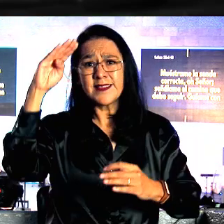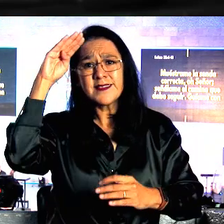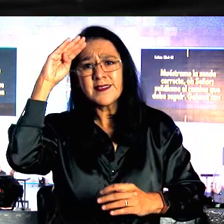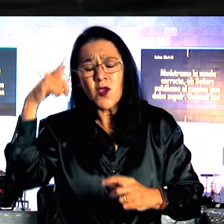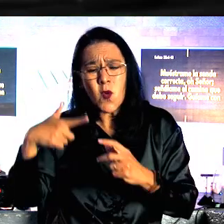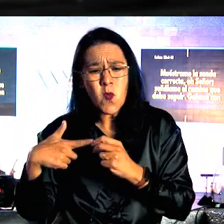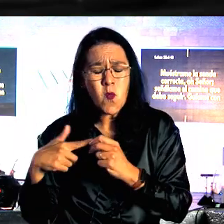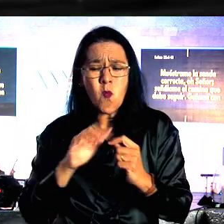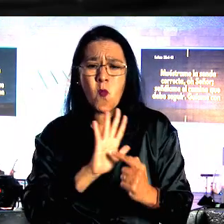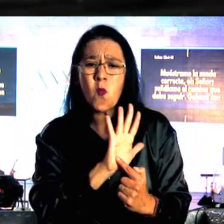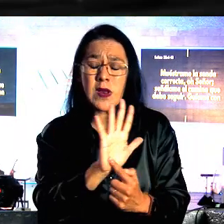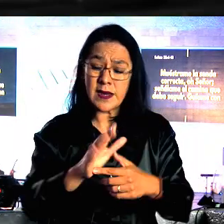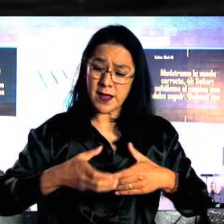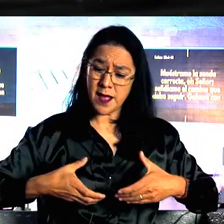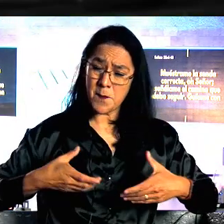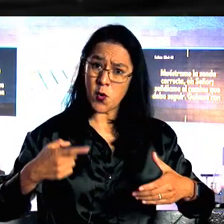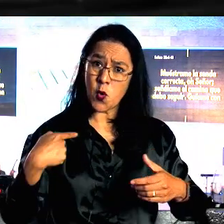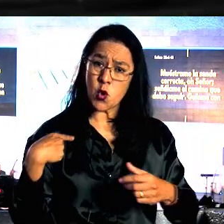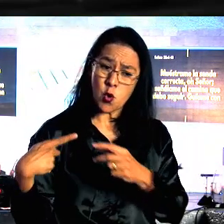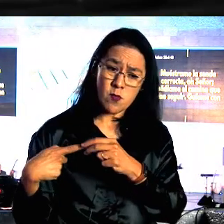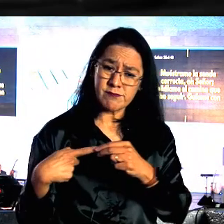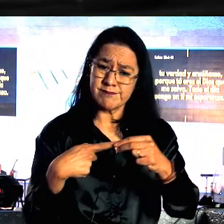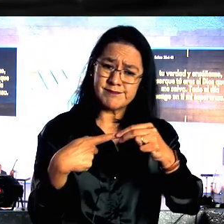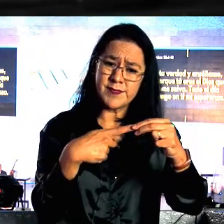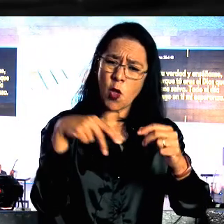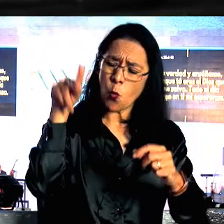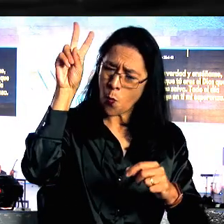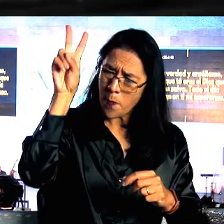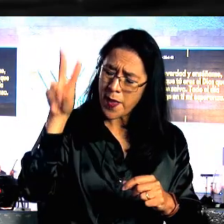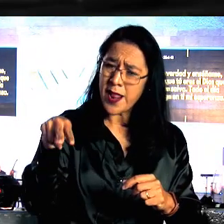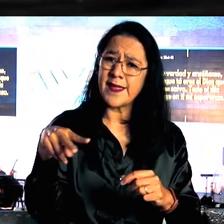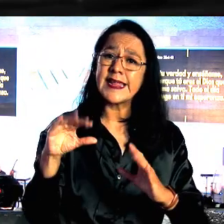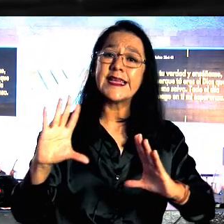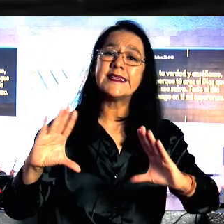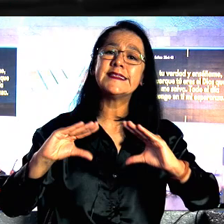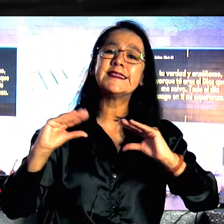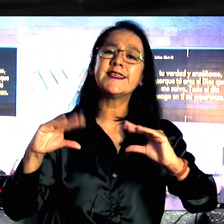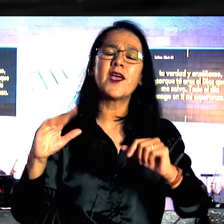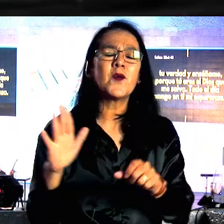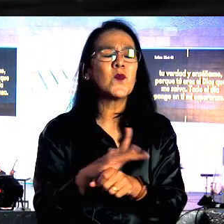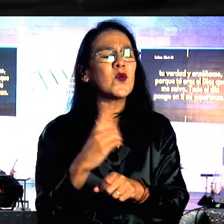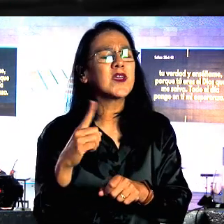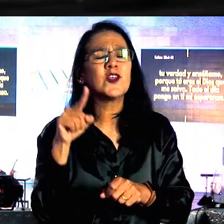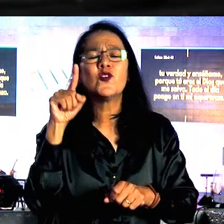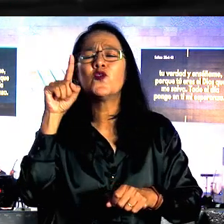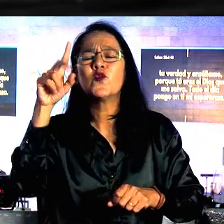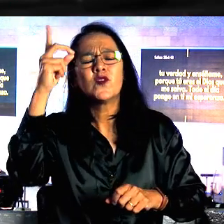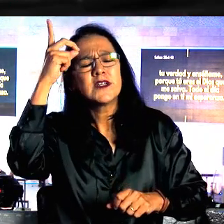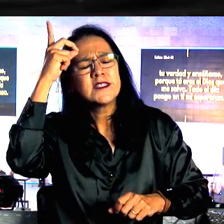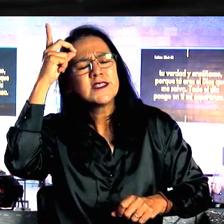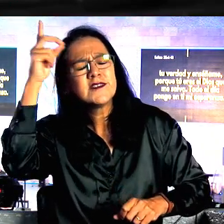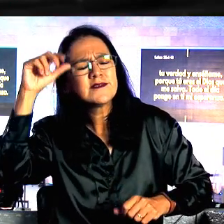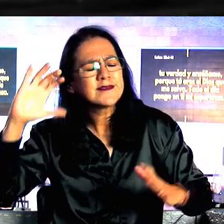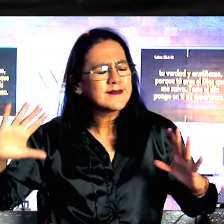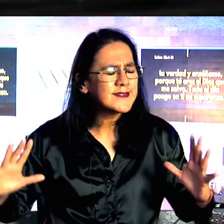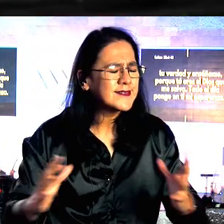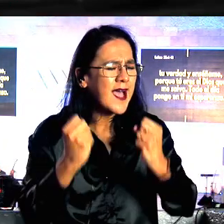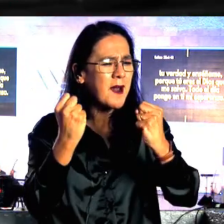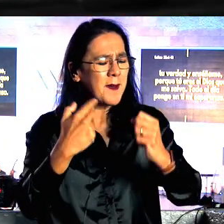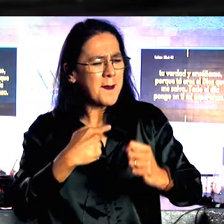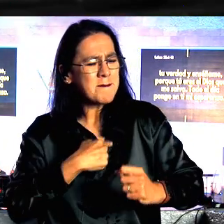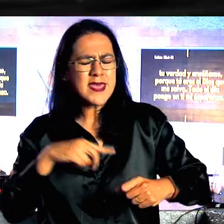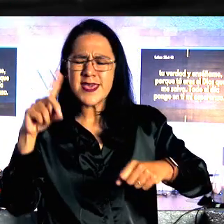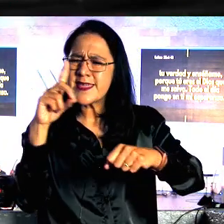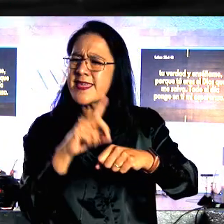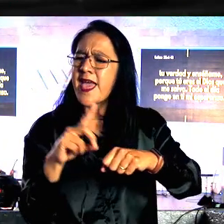camino que debo seguir guíame con tu verdad y enséñame porque tú eres el Dios que me salva todo el día